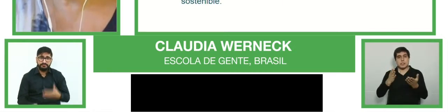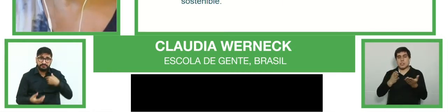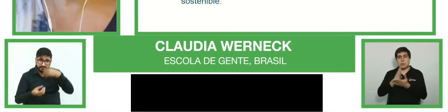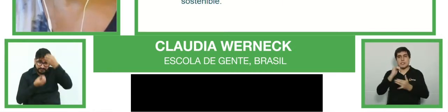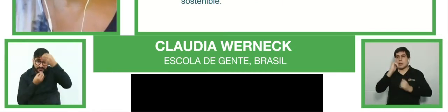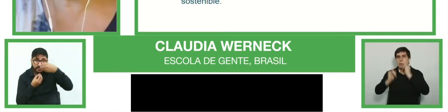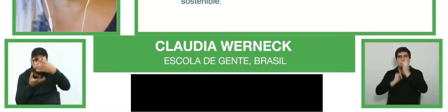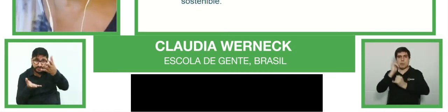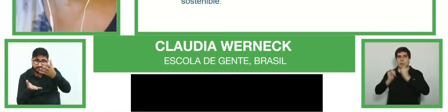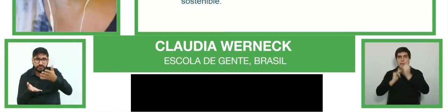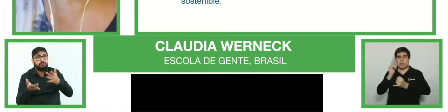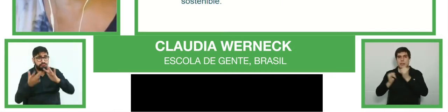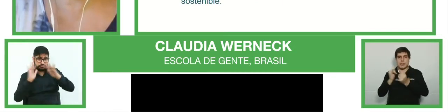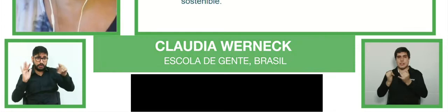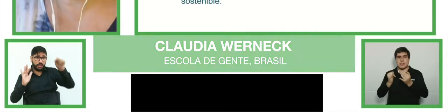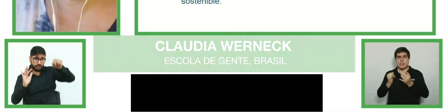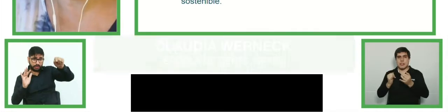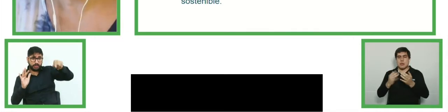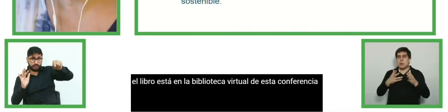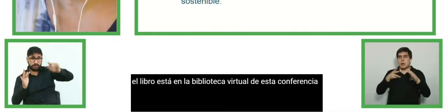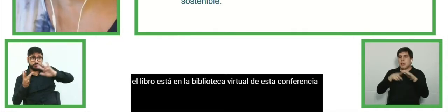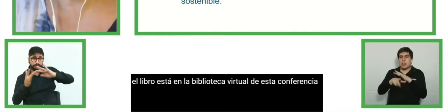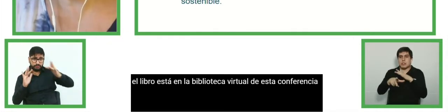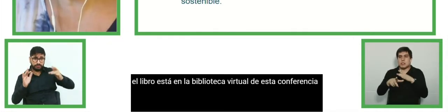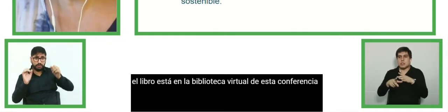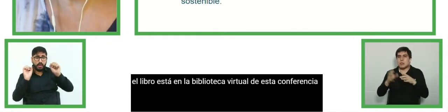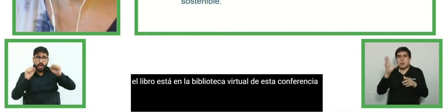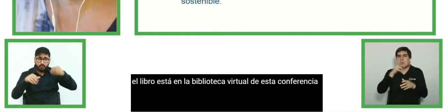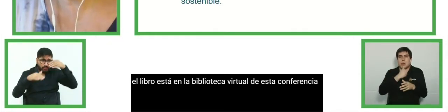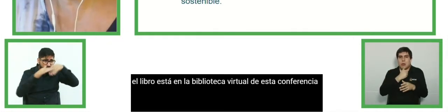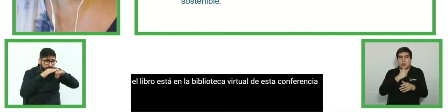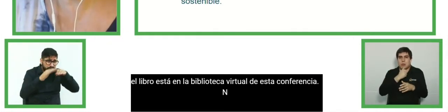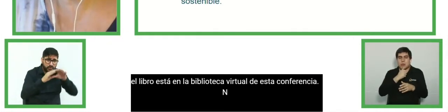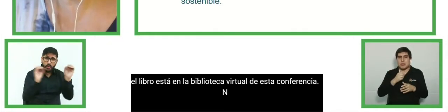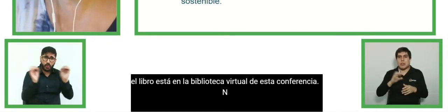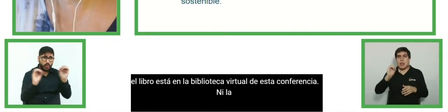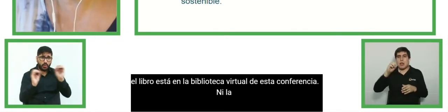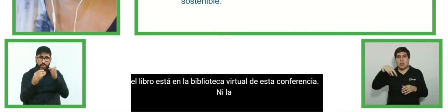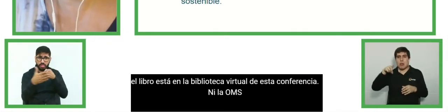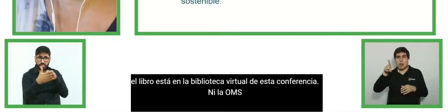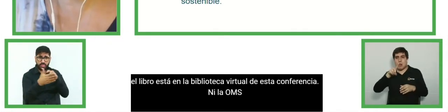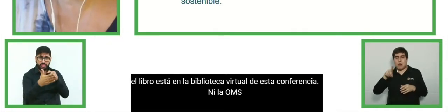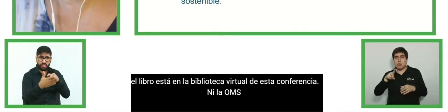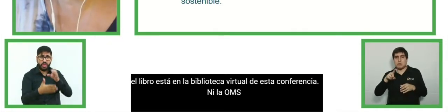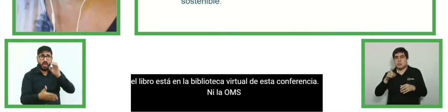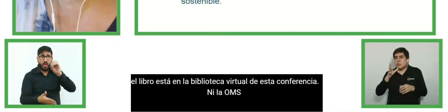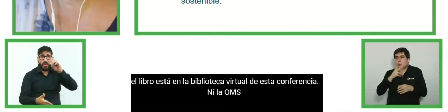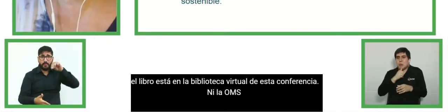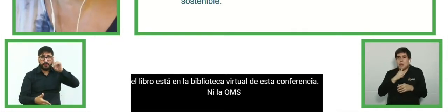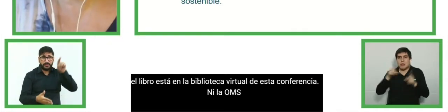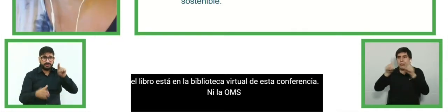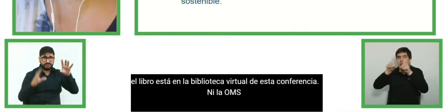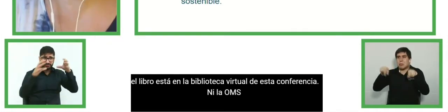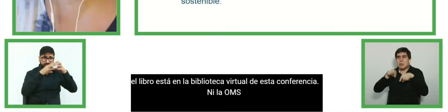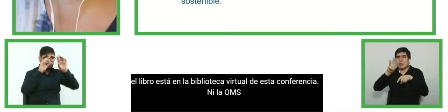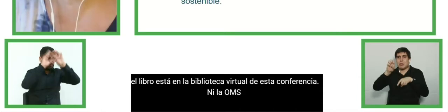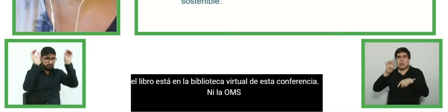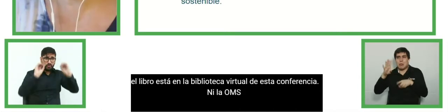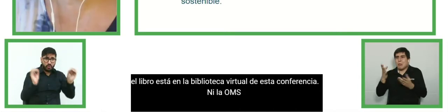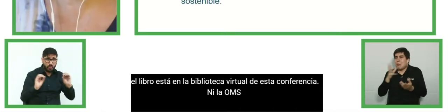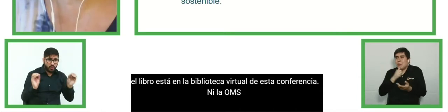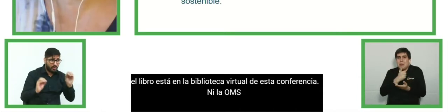y sin ninguna oferta de accesibilidad. Ni la OMS ofrecía accesibilidad en sus comunicados sobre el